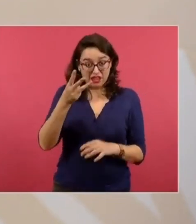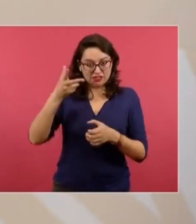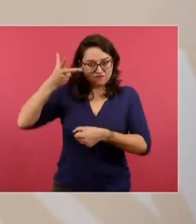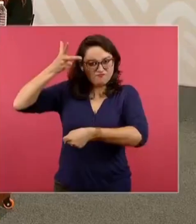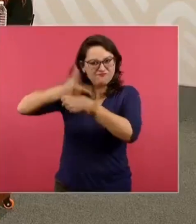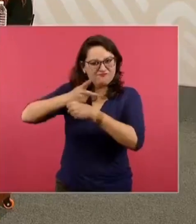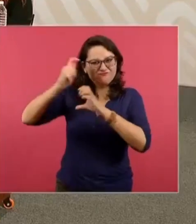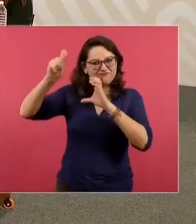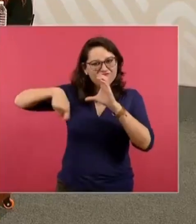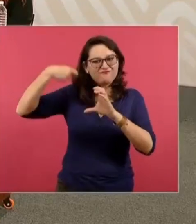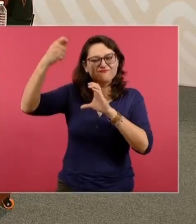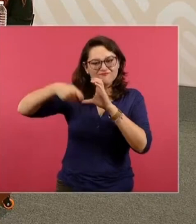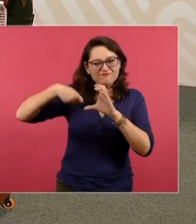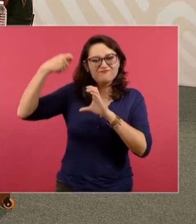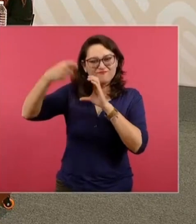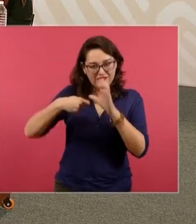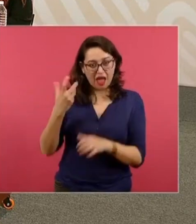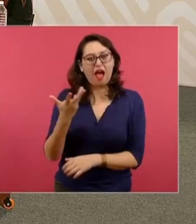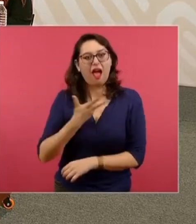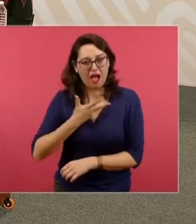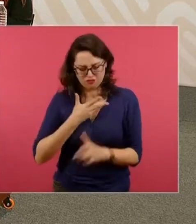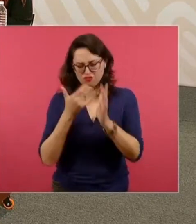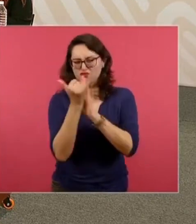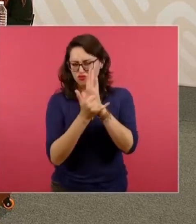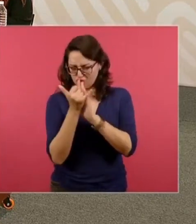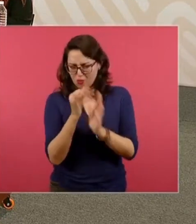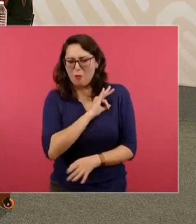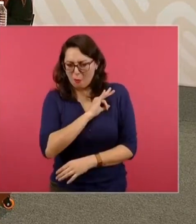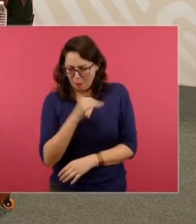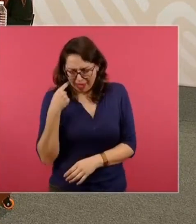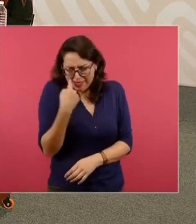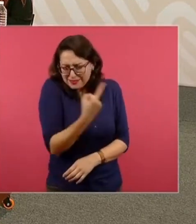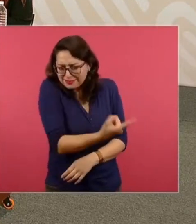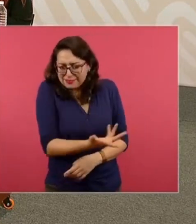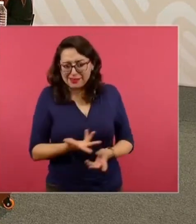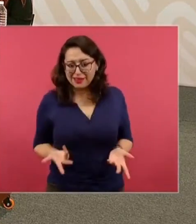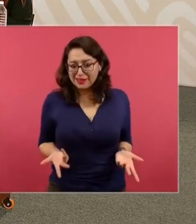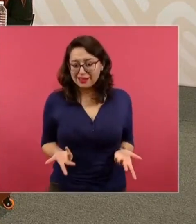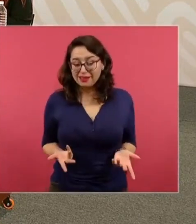con 49 minutos de transmisión. Al día de hoy tenemos